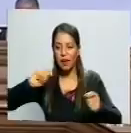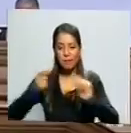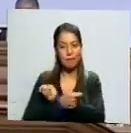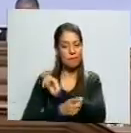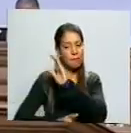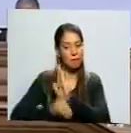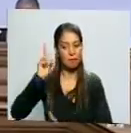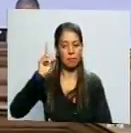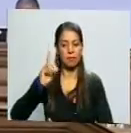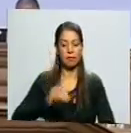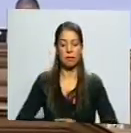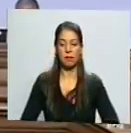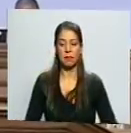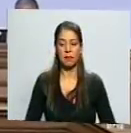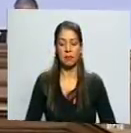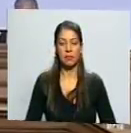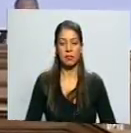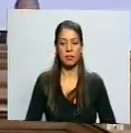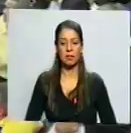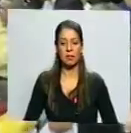y productivo.